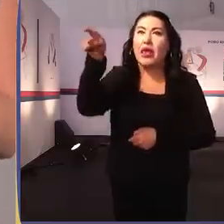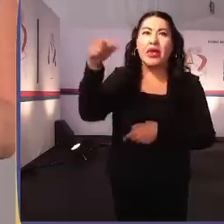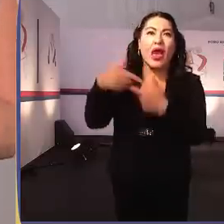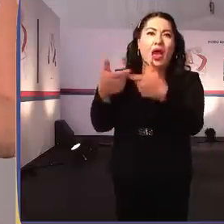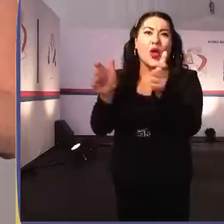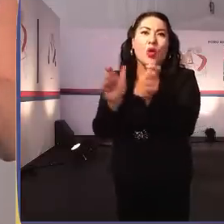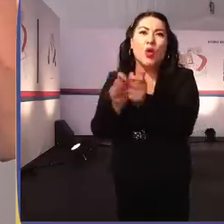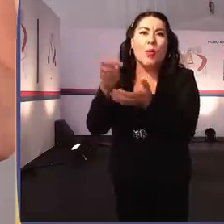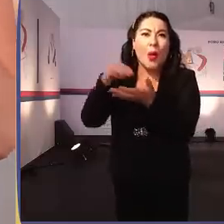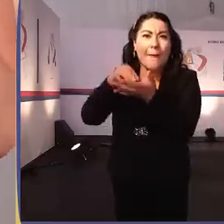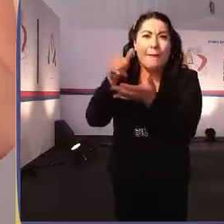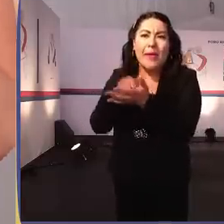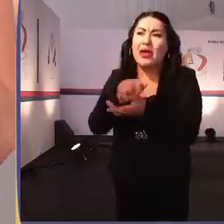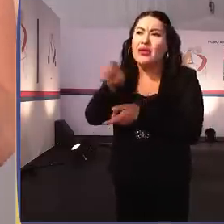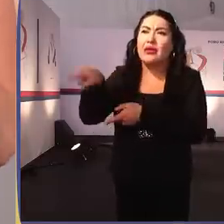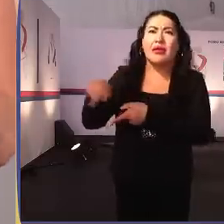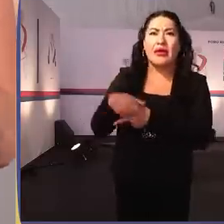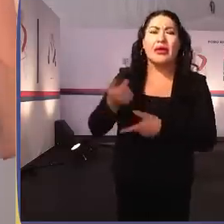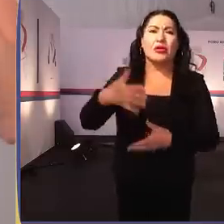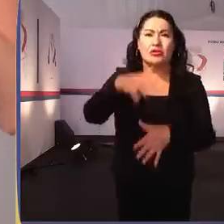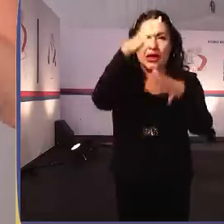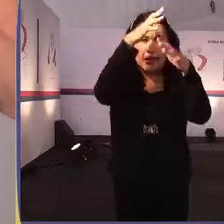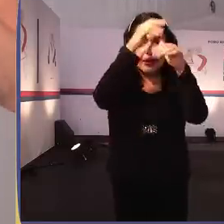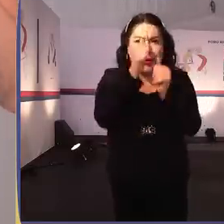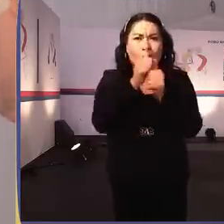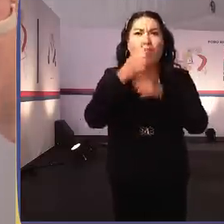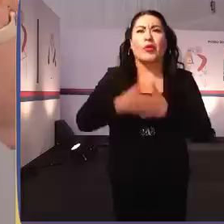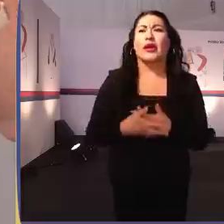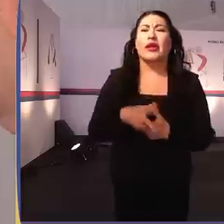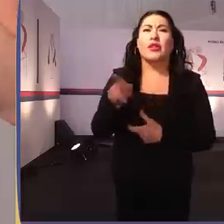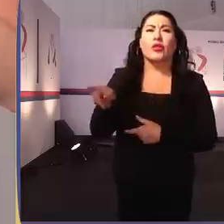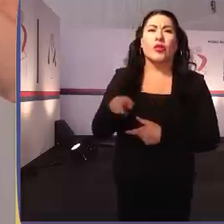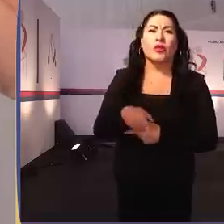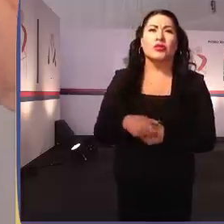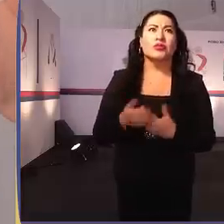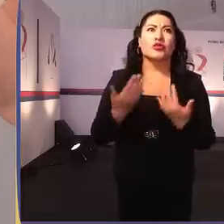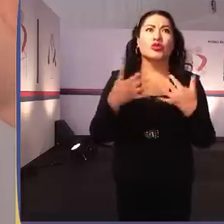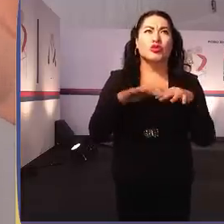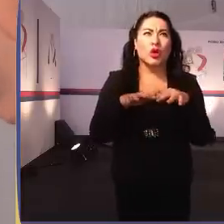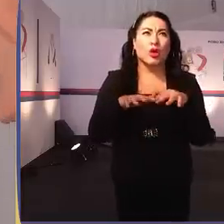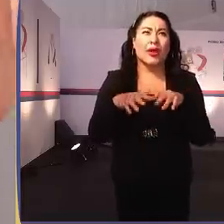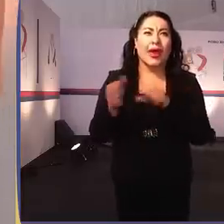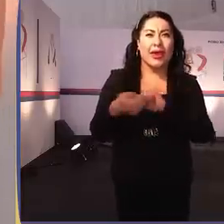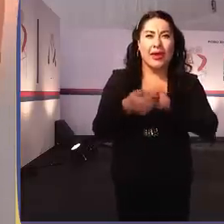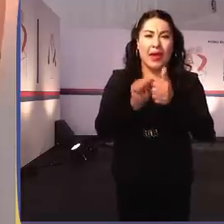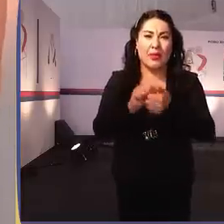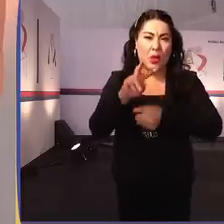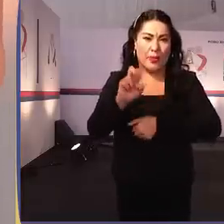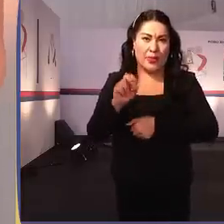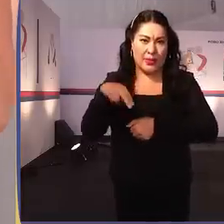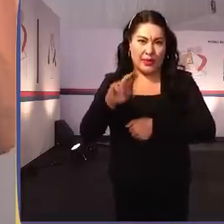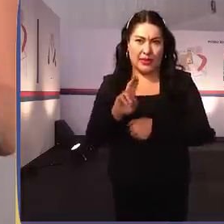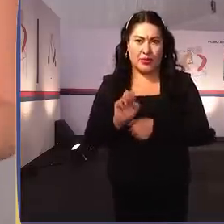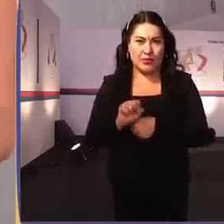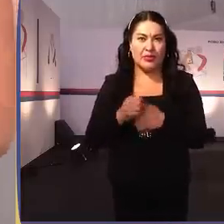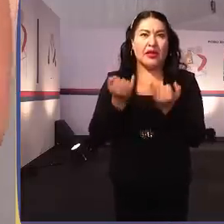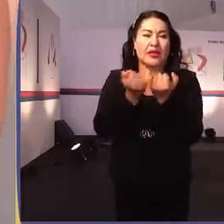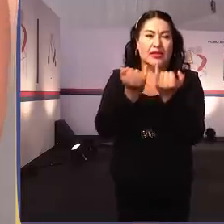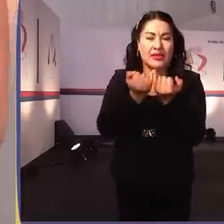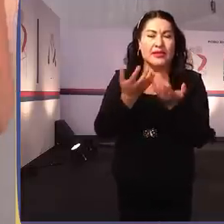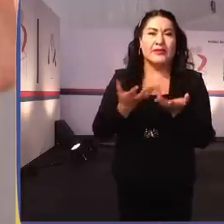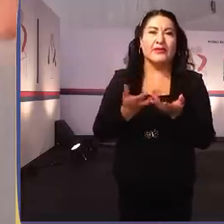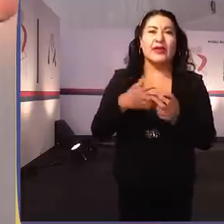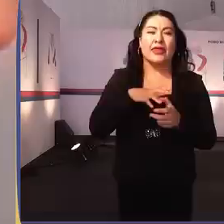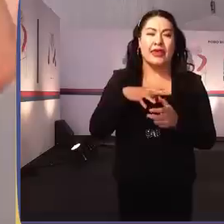desde el siglo VIII, hicieron un tratado sobre el movimiento de Venus a través de sus muy